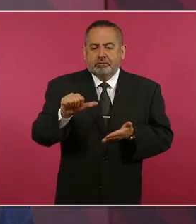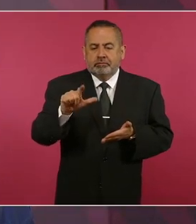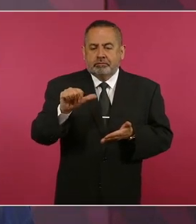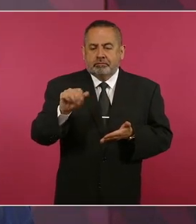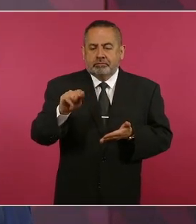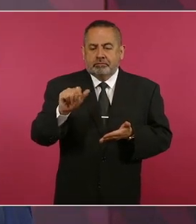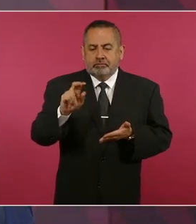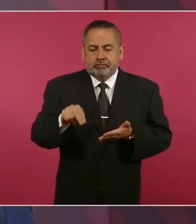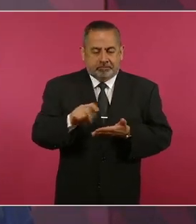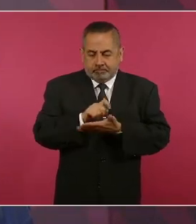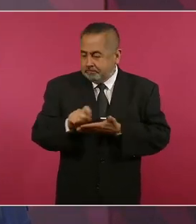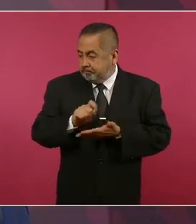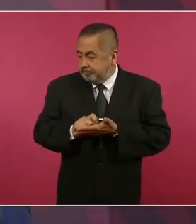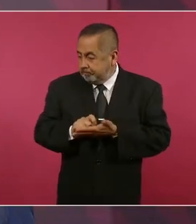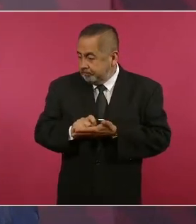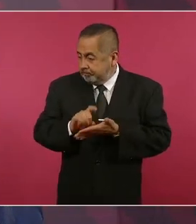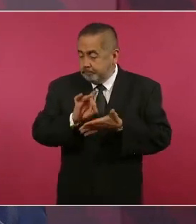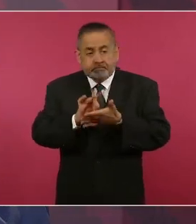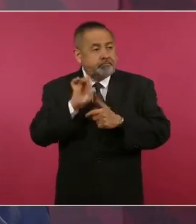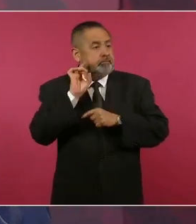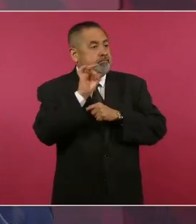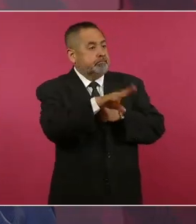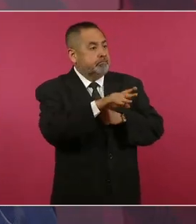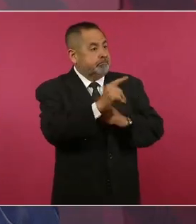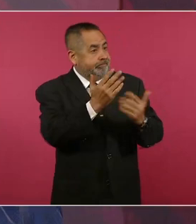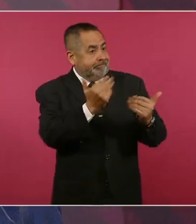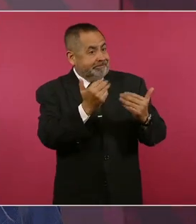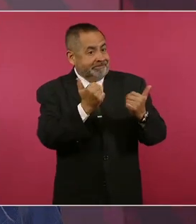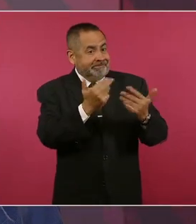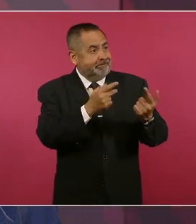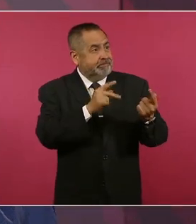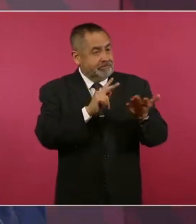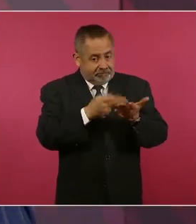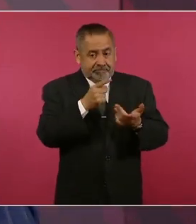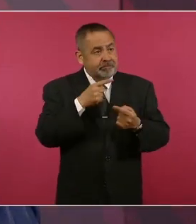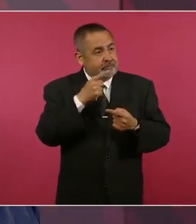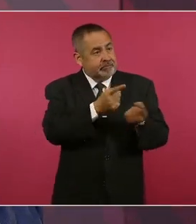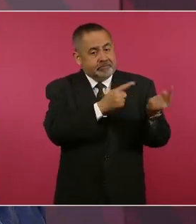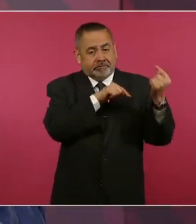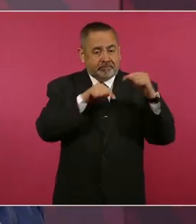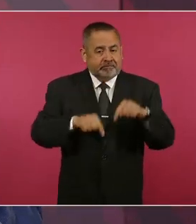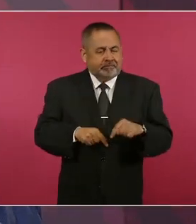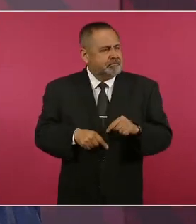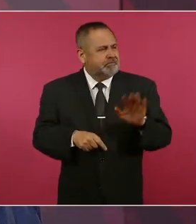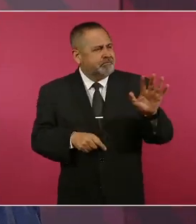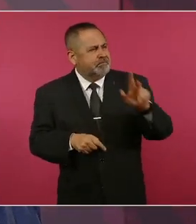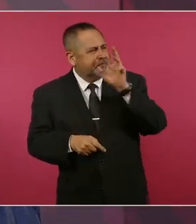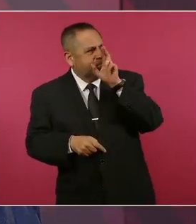le escribe a Santana, a Colombia, y le dice: venga, regrese, no se preocupe,